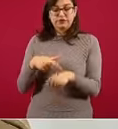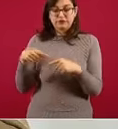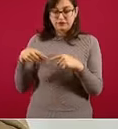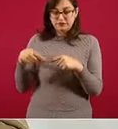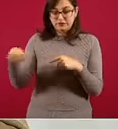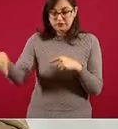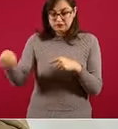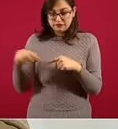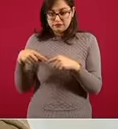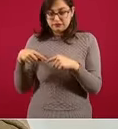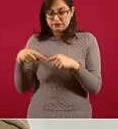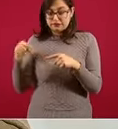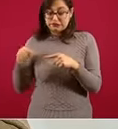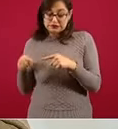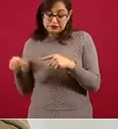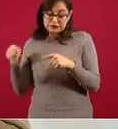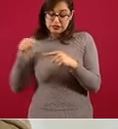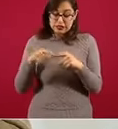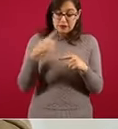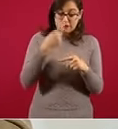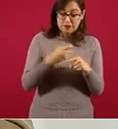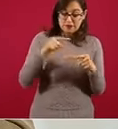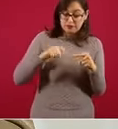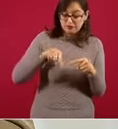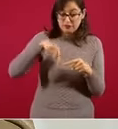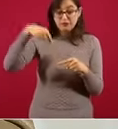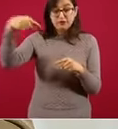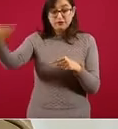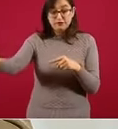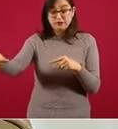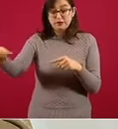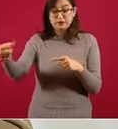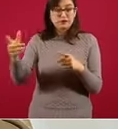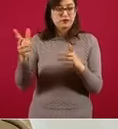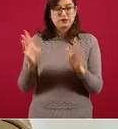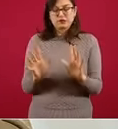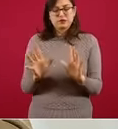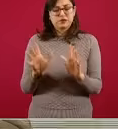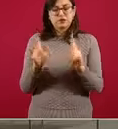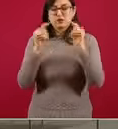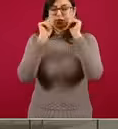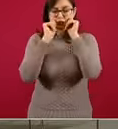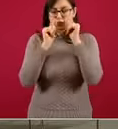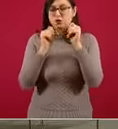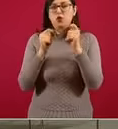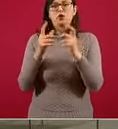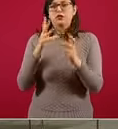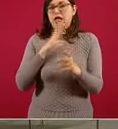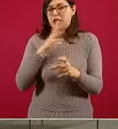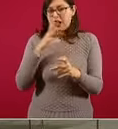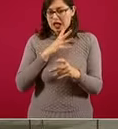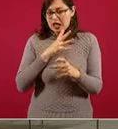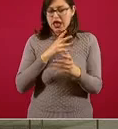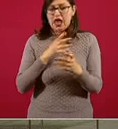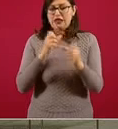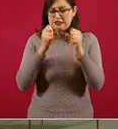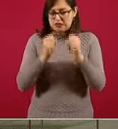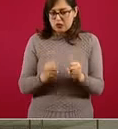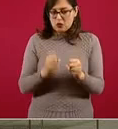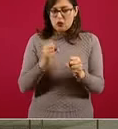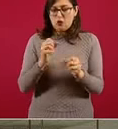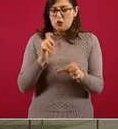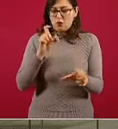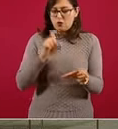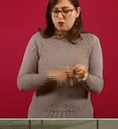de que llega ahí hasta que admiten al paciente, independientemente si son derechohabientes o no derechohabientes, está todavía por